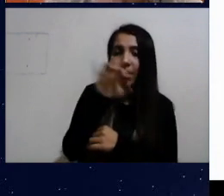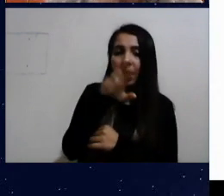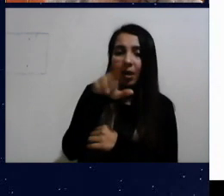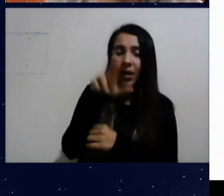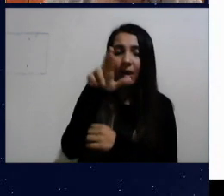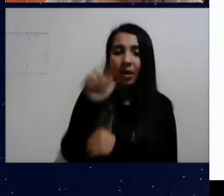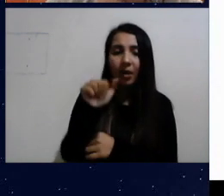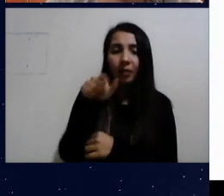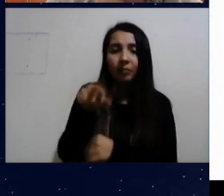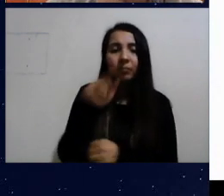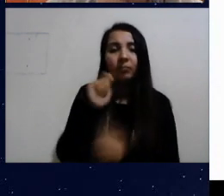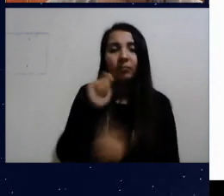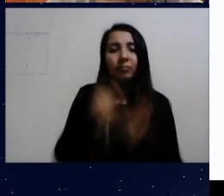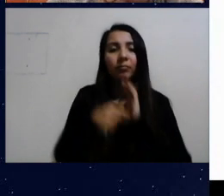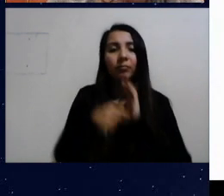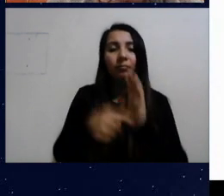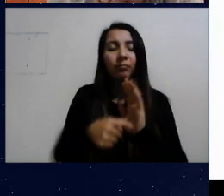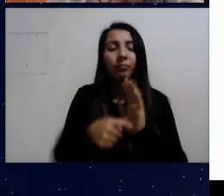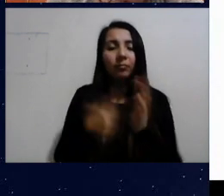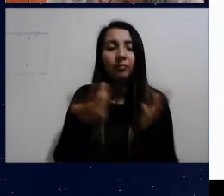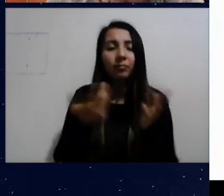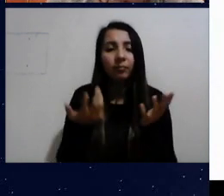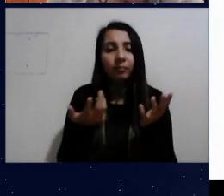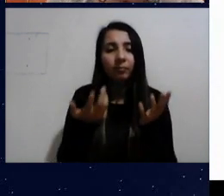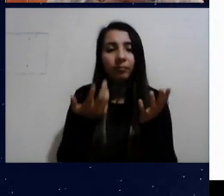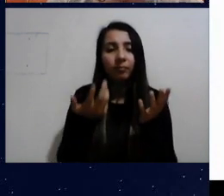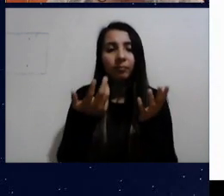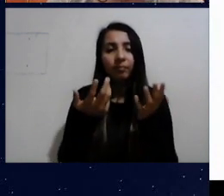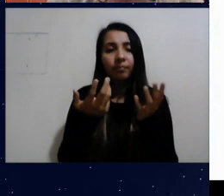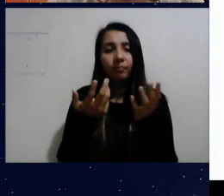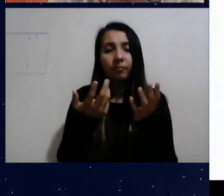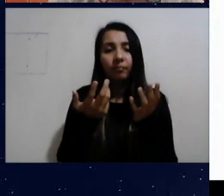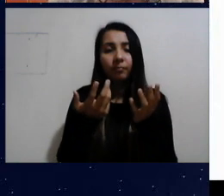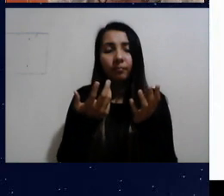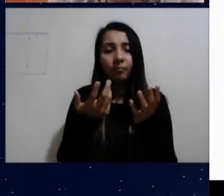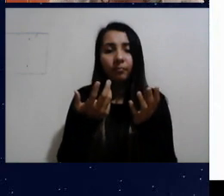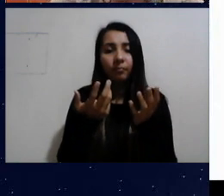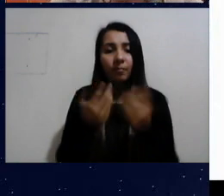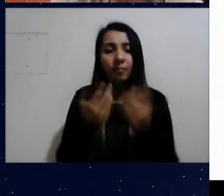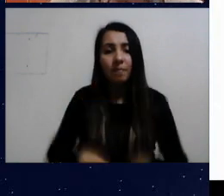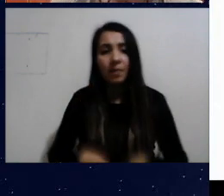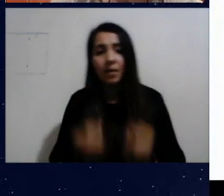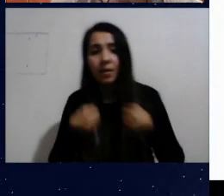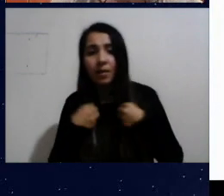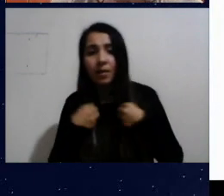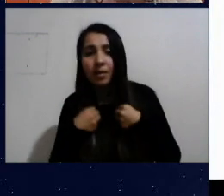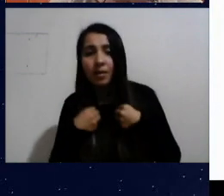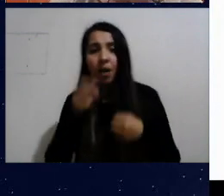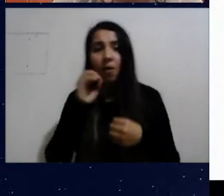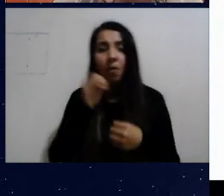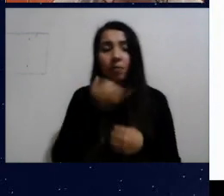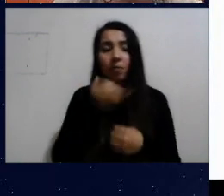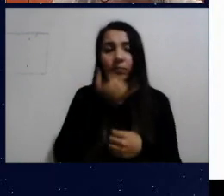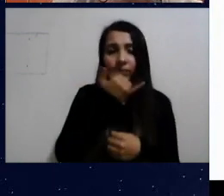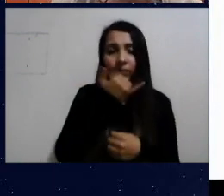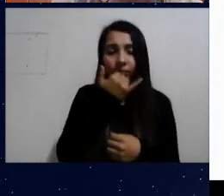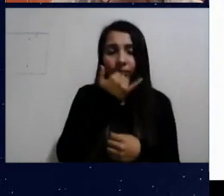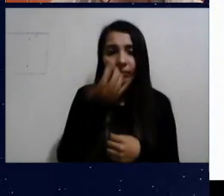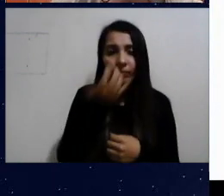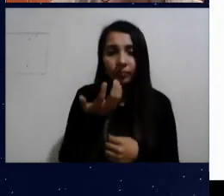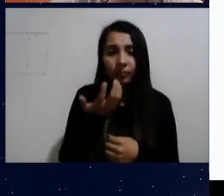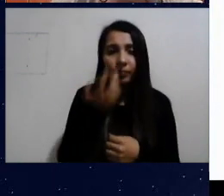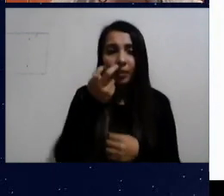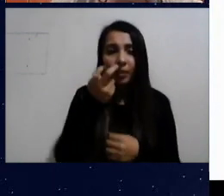son de que tiene vida o puede sustentar la vida como la Tierra. Y eso es todo un reto, y es todo un